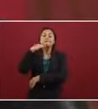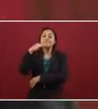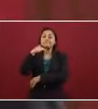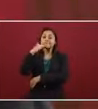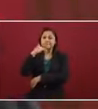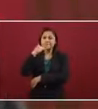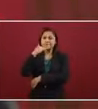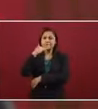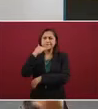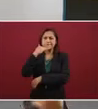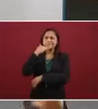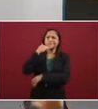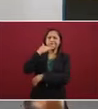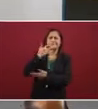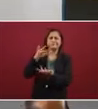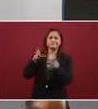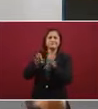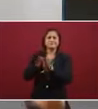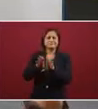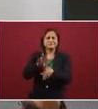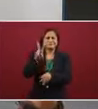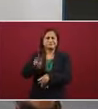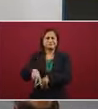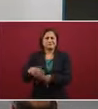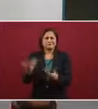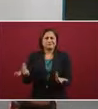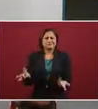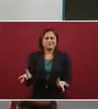Imagínense el gobernador